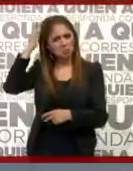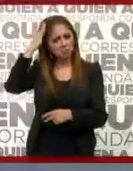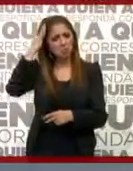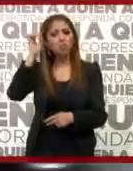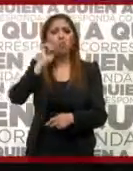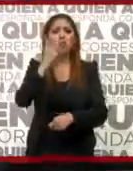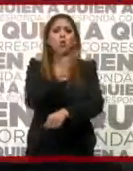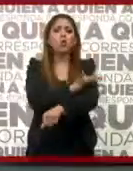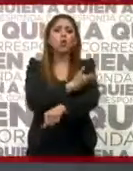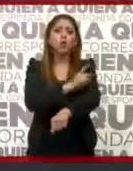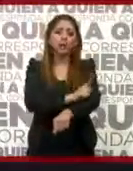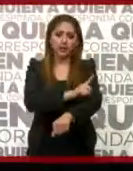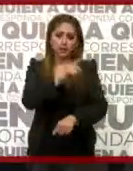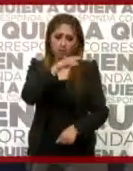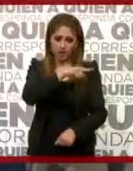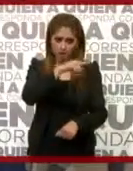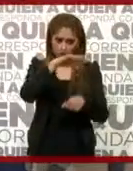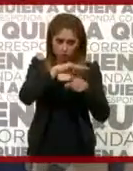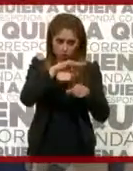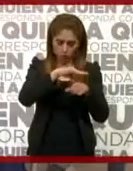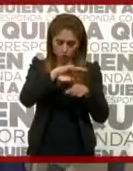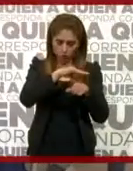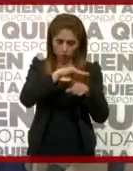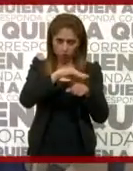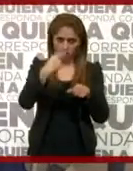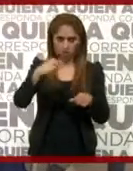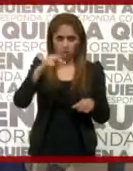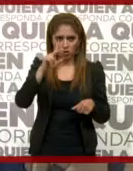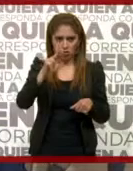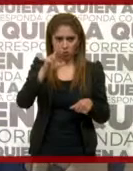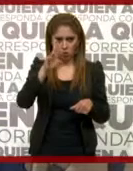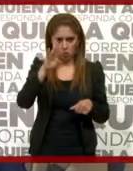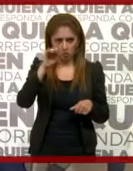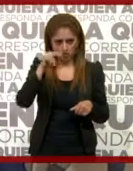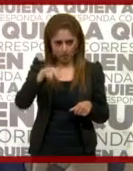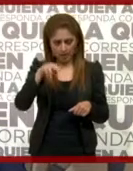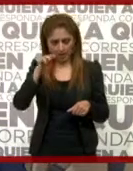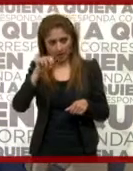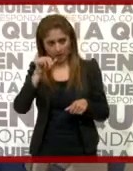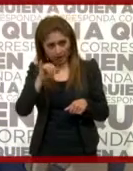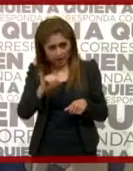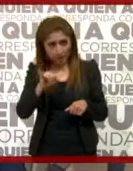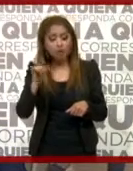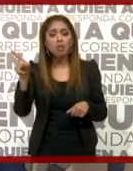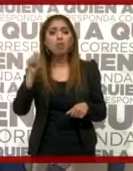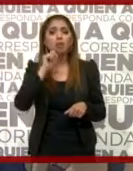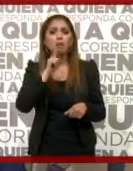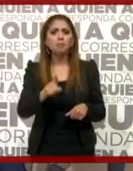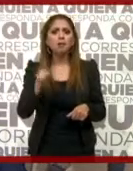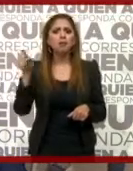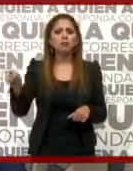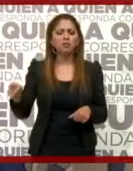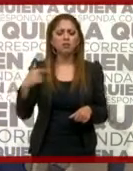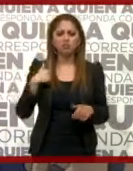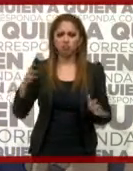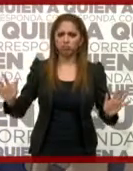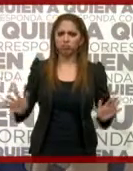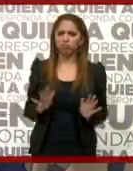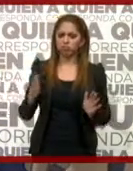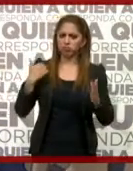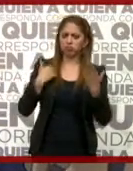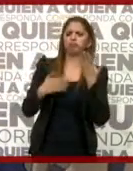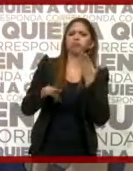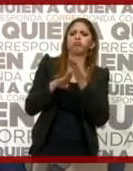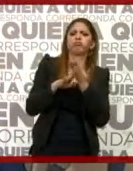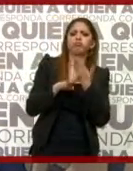la coordinación médica, es el doctor Rubén May, el cual también me trata de la peor forma. Me dice